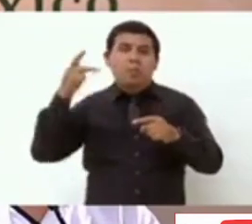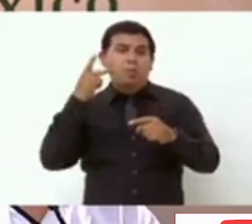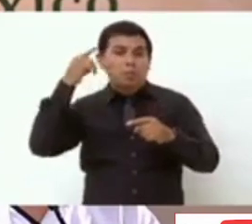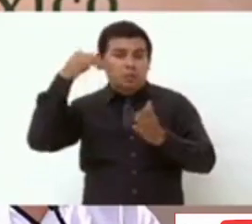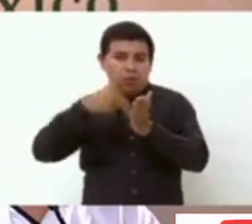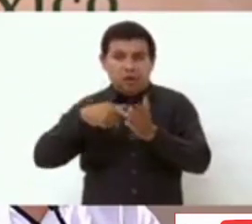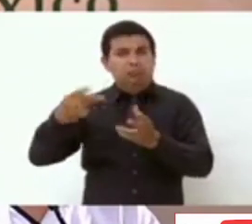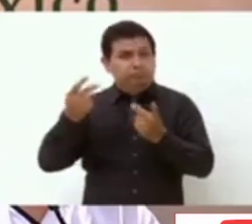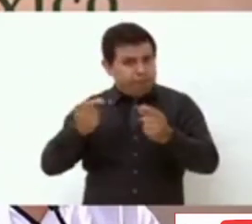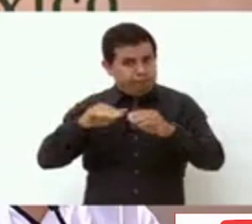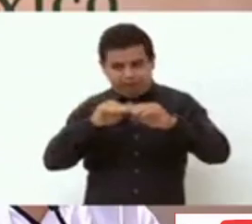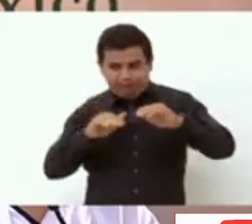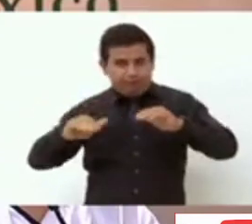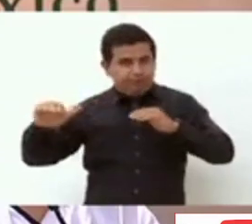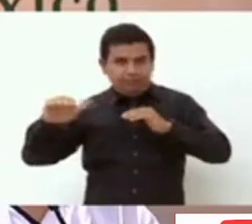a Puerto Escondido,